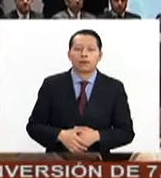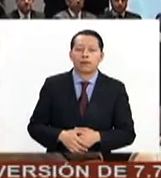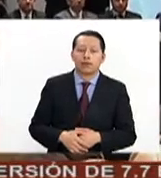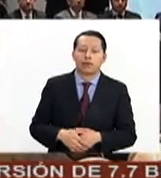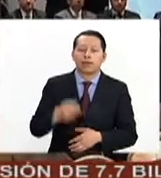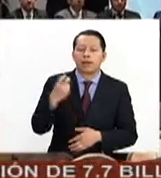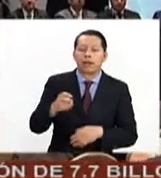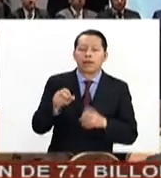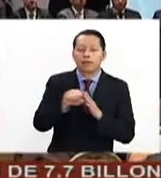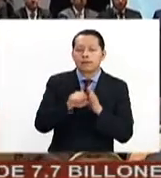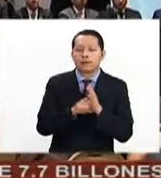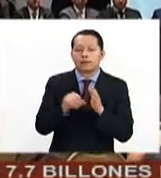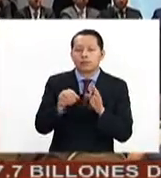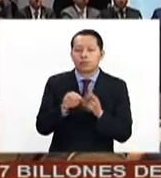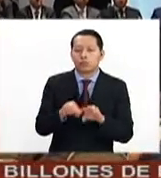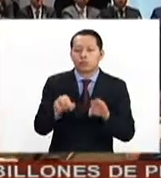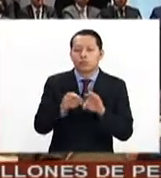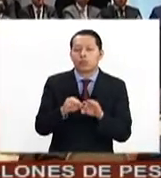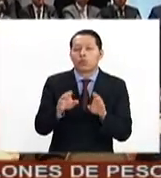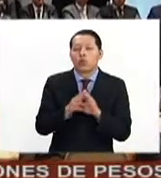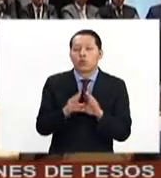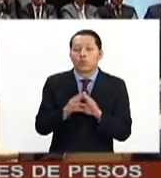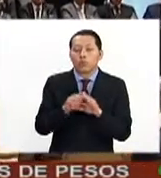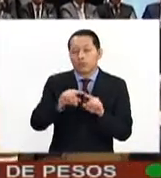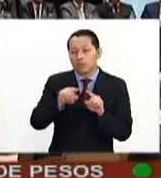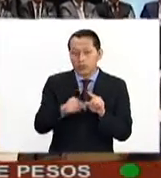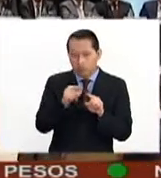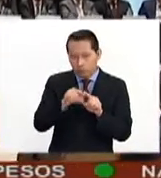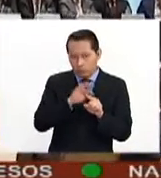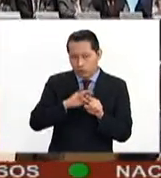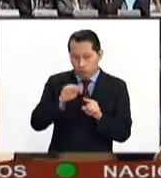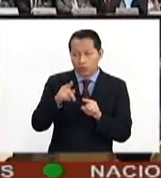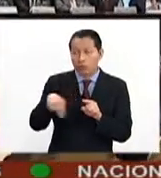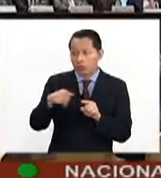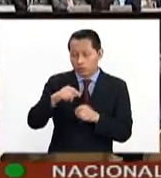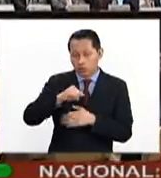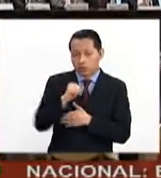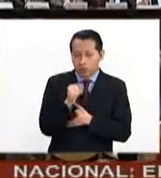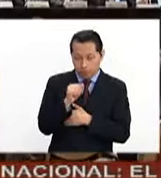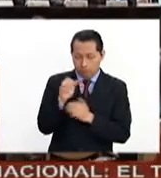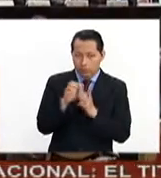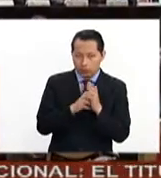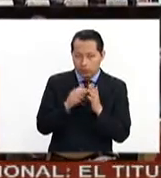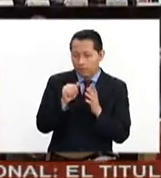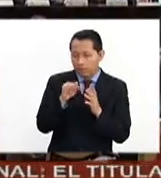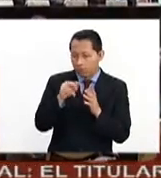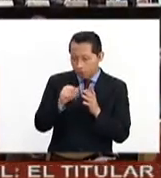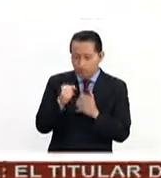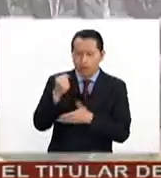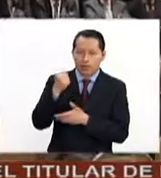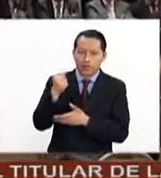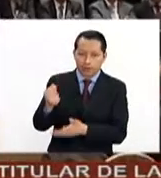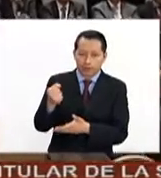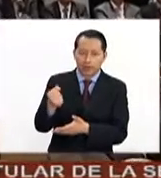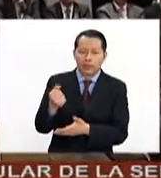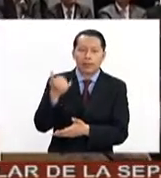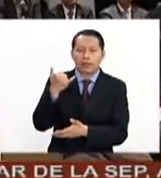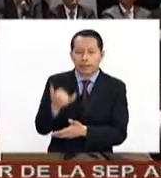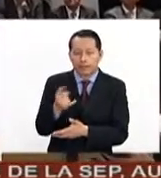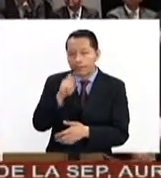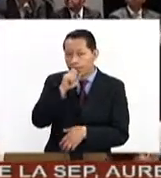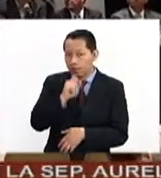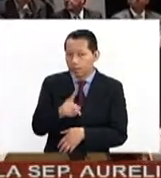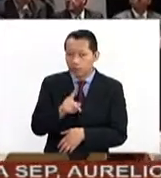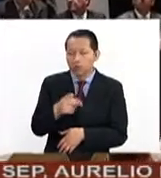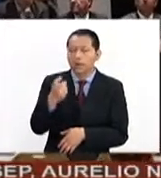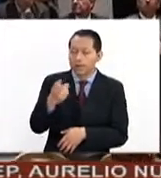Este sistema tiene un círculo virtuoso. Ustedes ahorran su dinero, las Afores lo invierten y al mismo tiempo